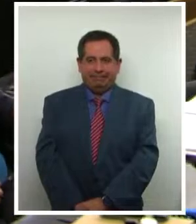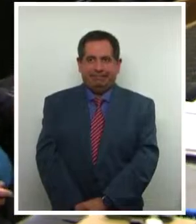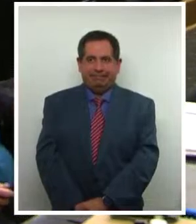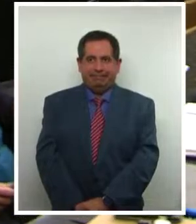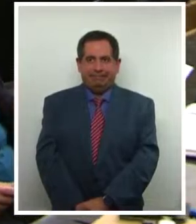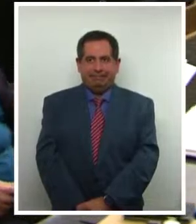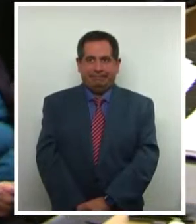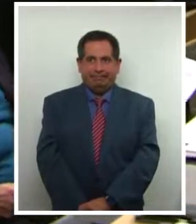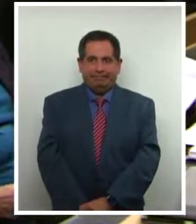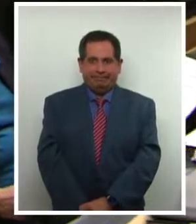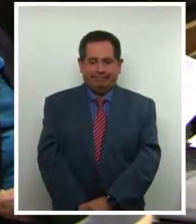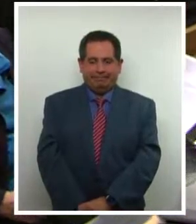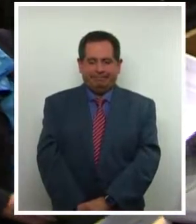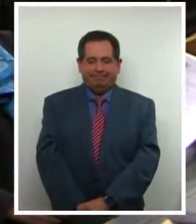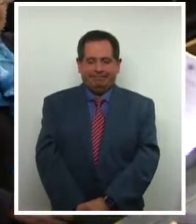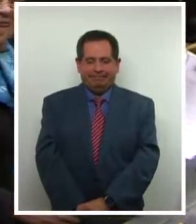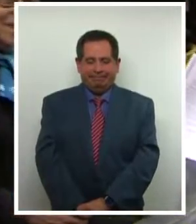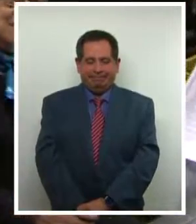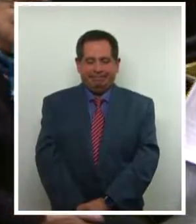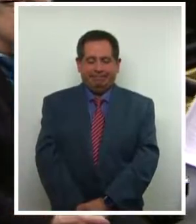Uno, otro. Muy bien.